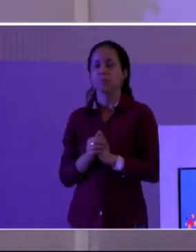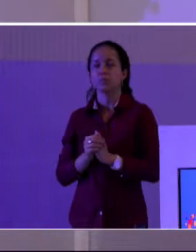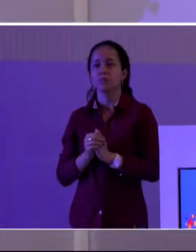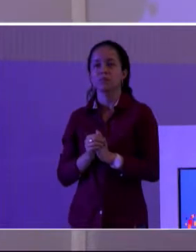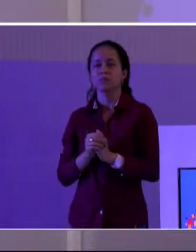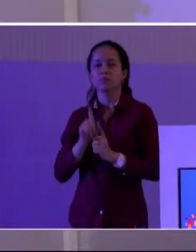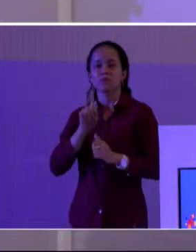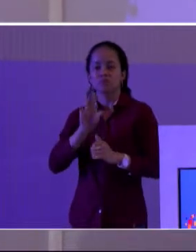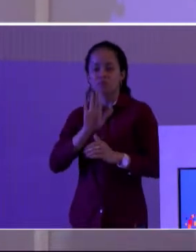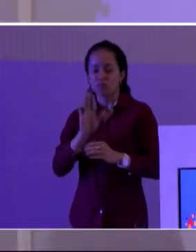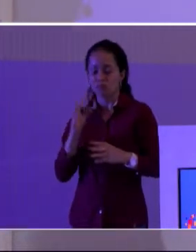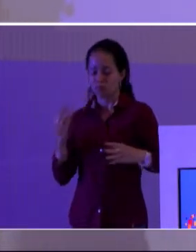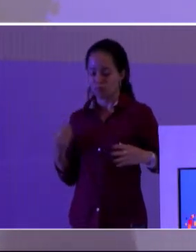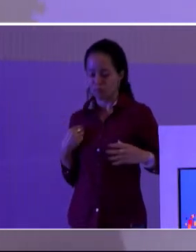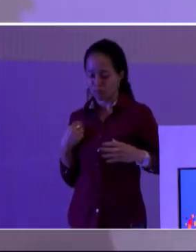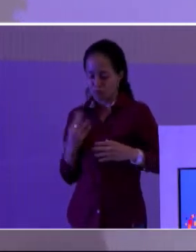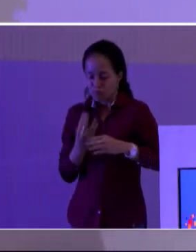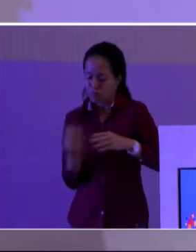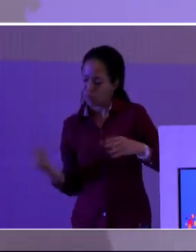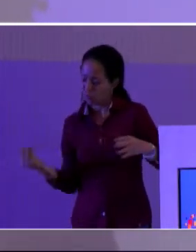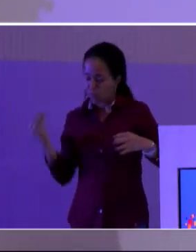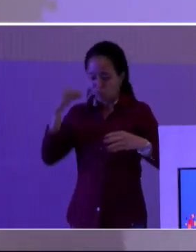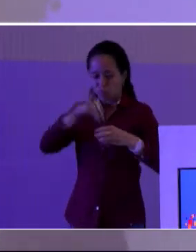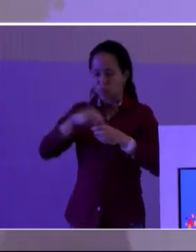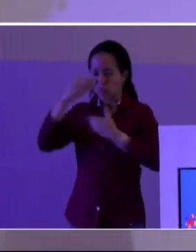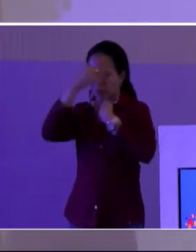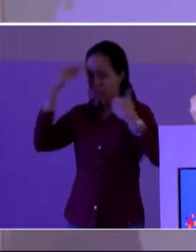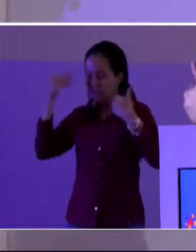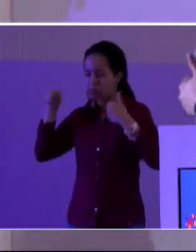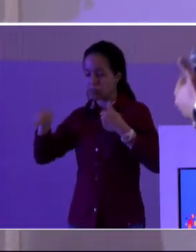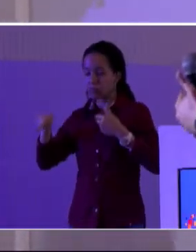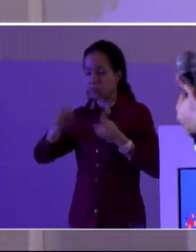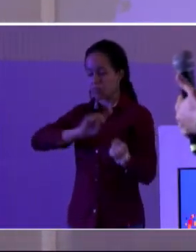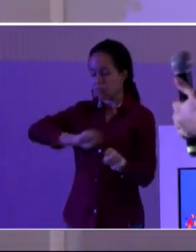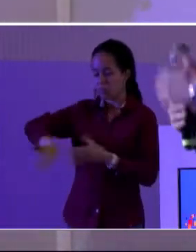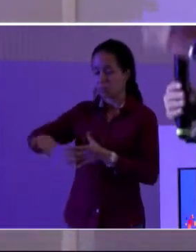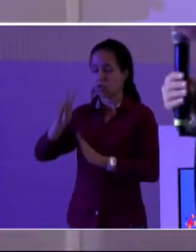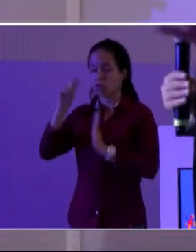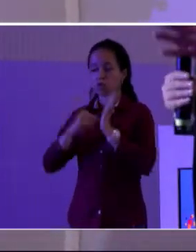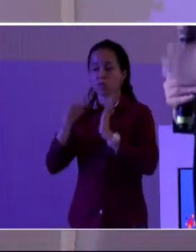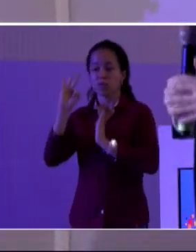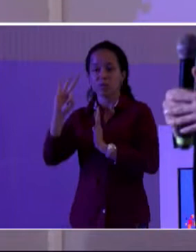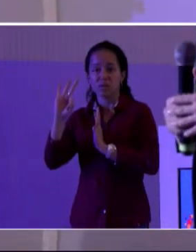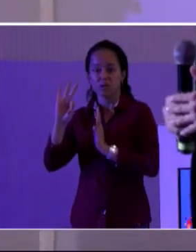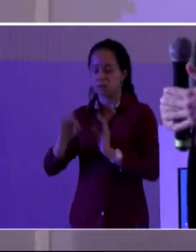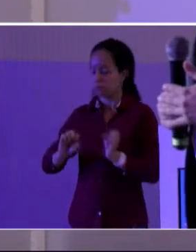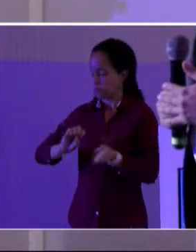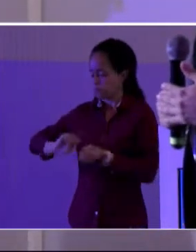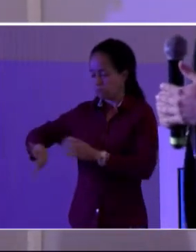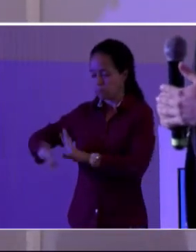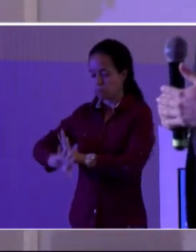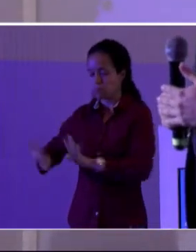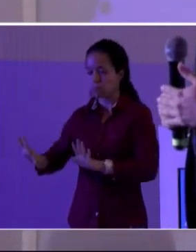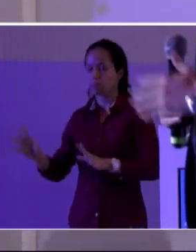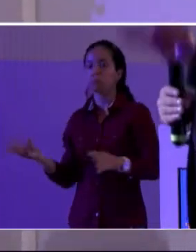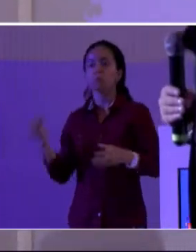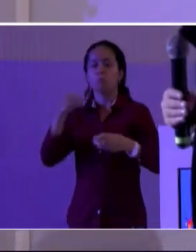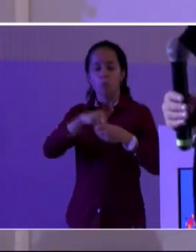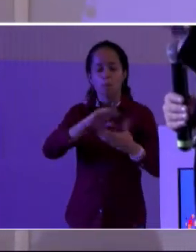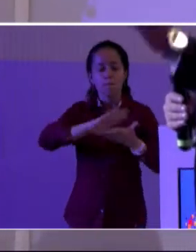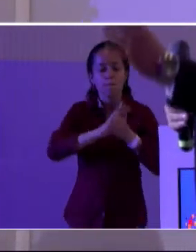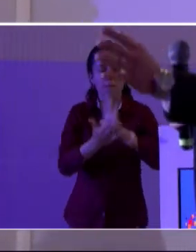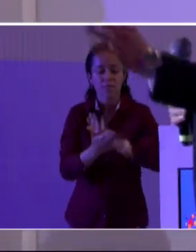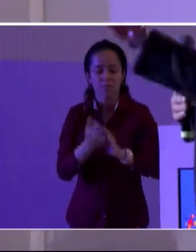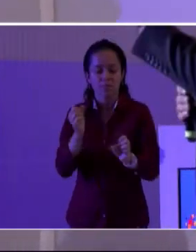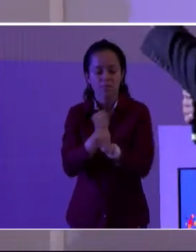con la reintegración, con todos los excombatientes que desde el año 2003 le apostaron a la construcción de paz desde los territorios,